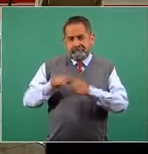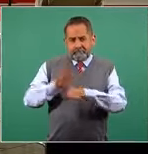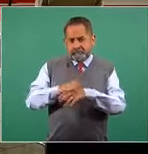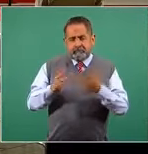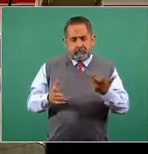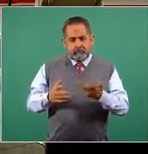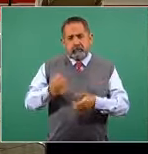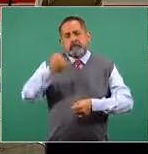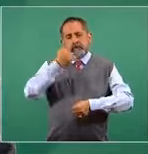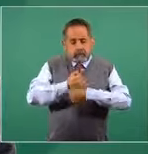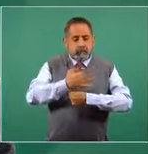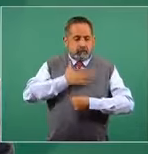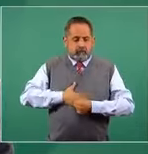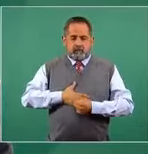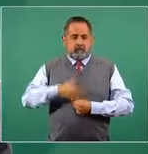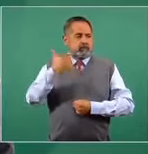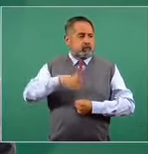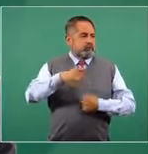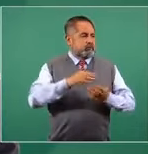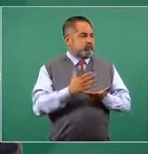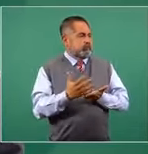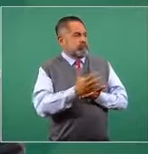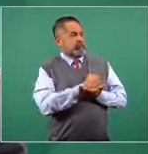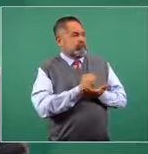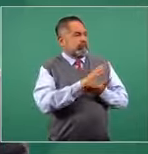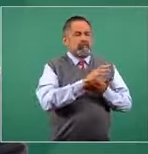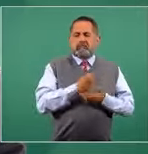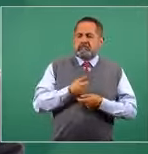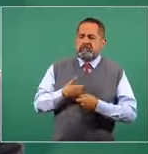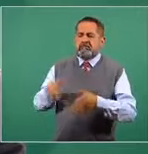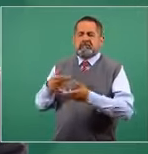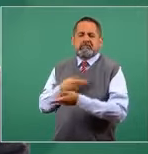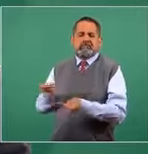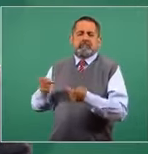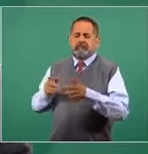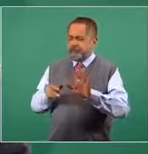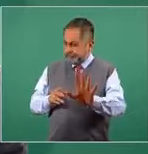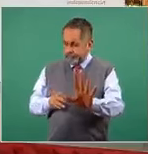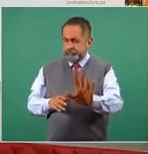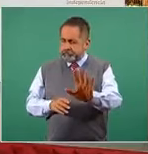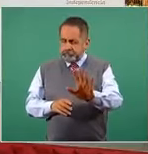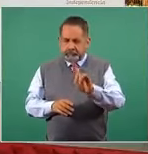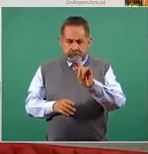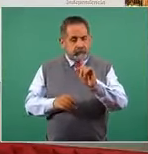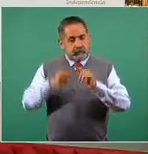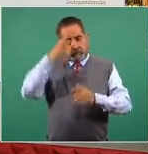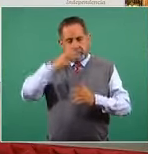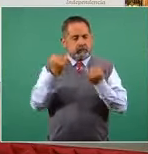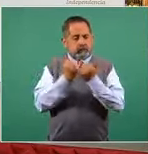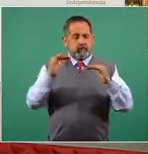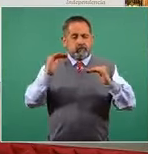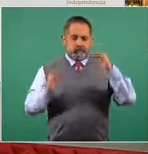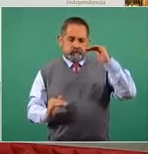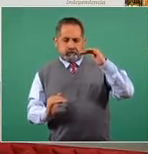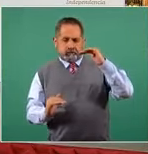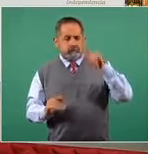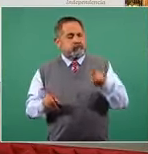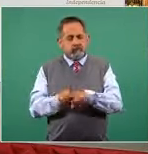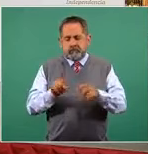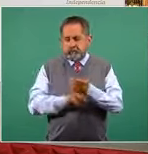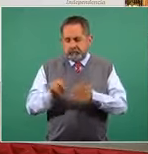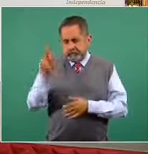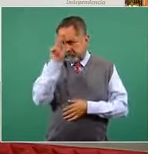una injusta distribución de la riqueza entre países y al interior de los países. En México tenemos una desigualdad social